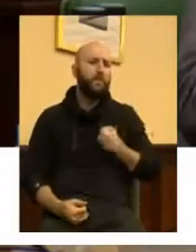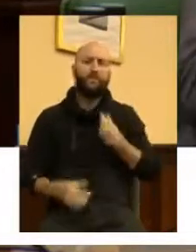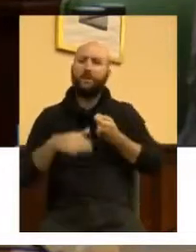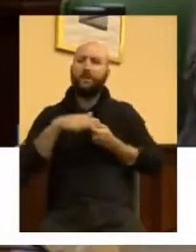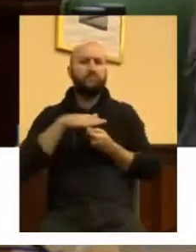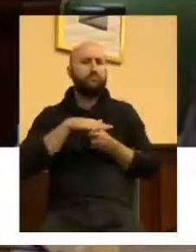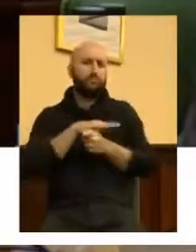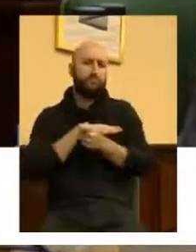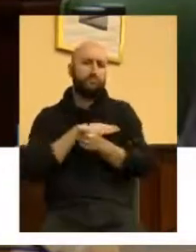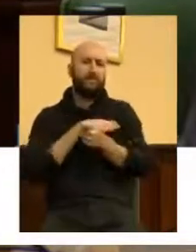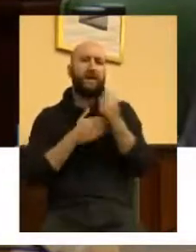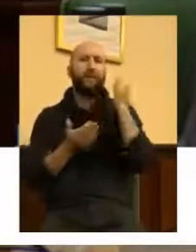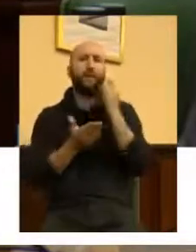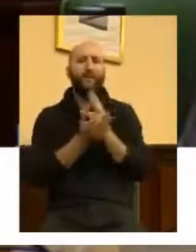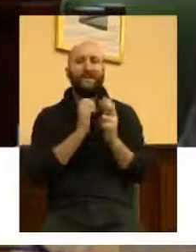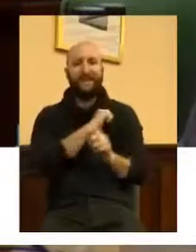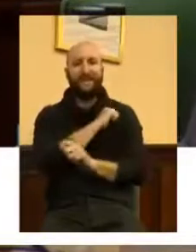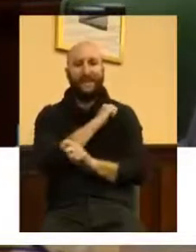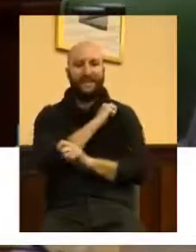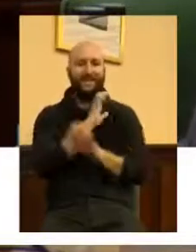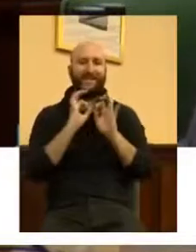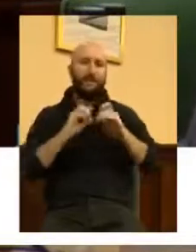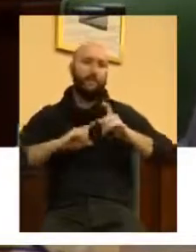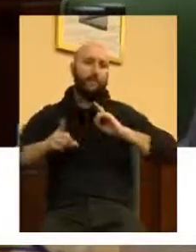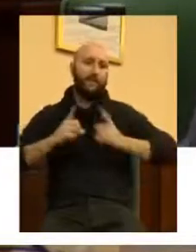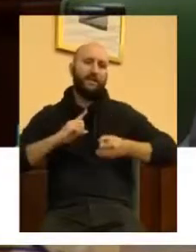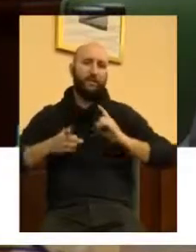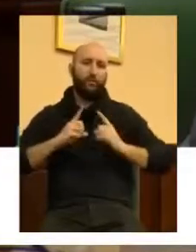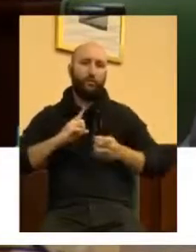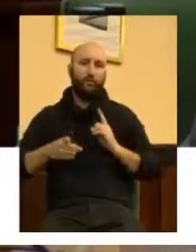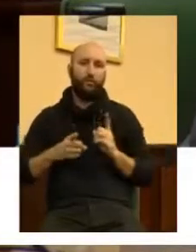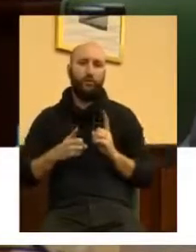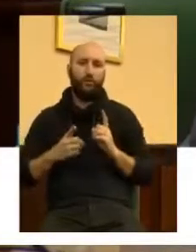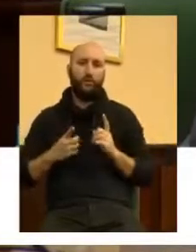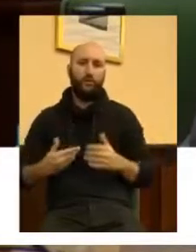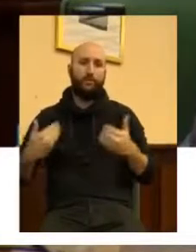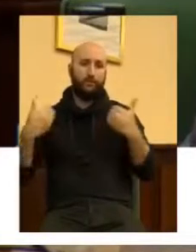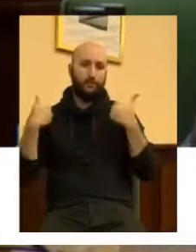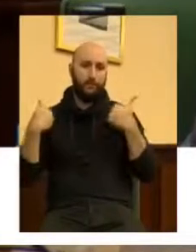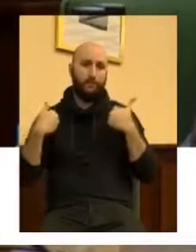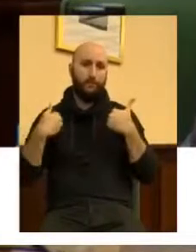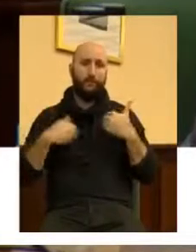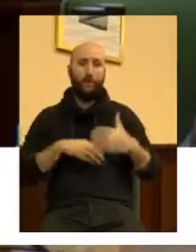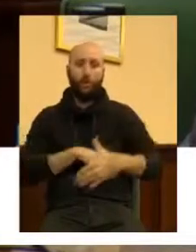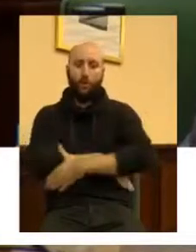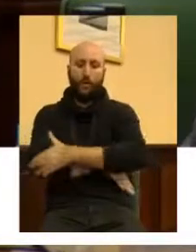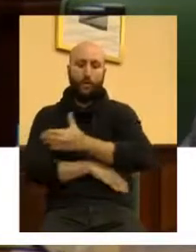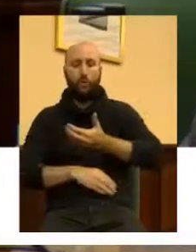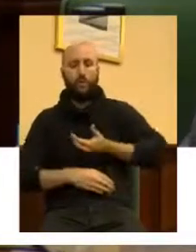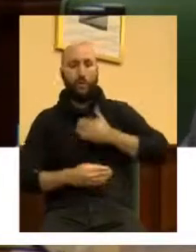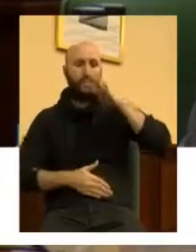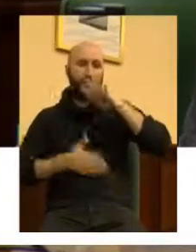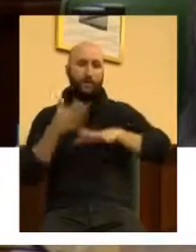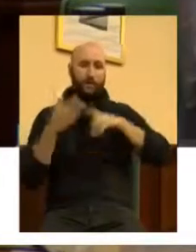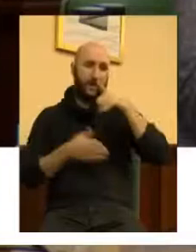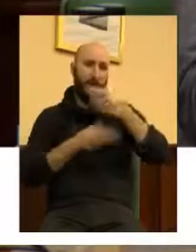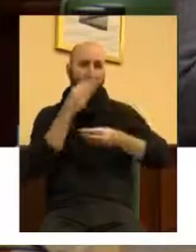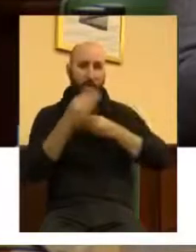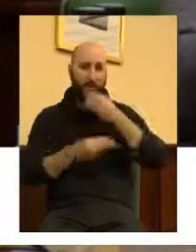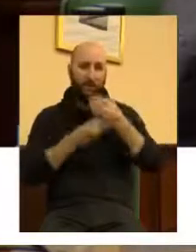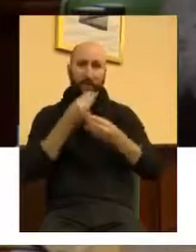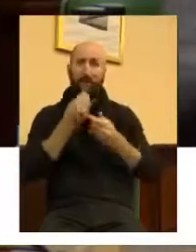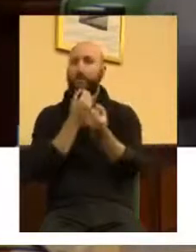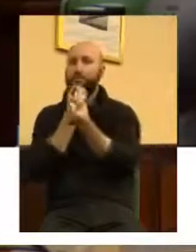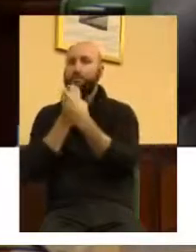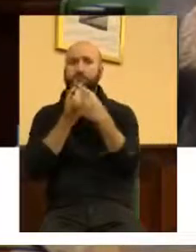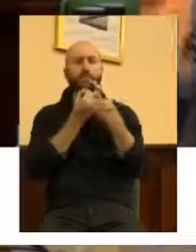la misma apuesta estratégica de mandato que está llevando a cabo el Gobierno Municipal de Barcelona, que lo componen los